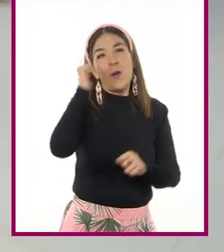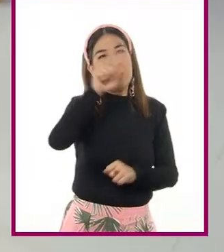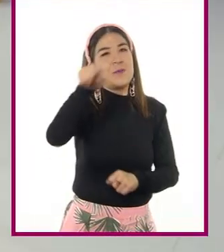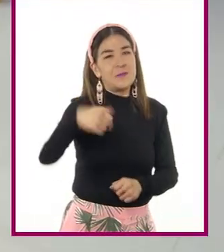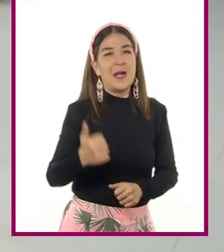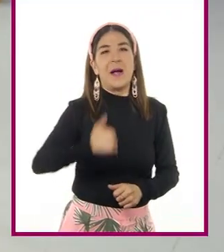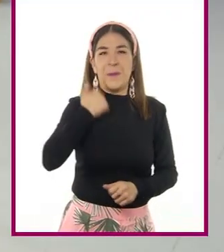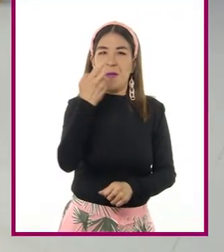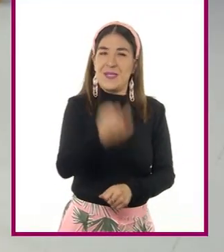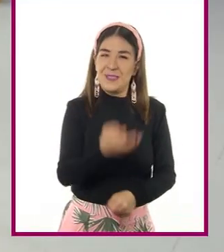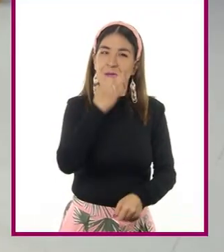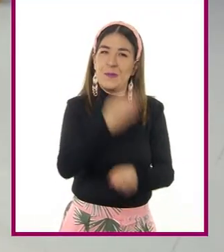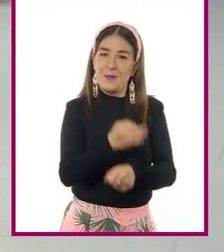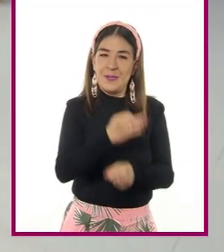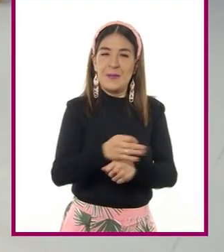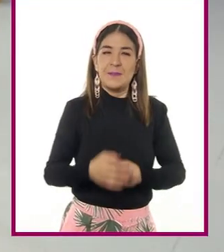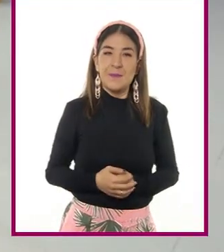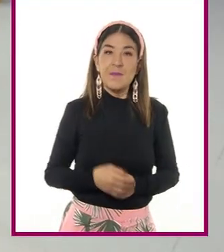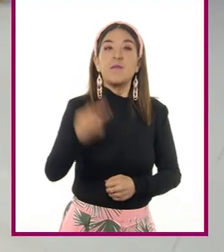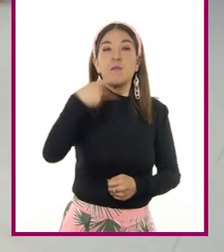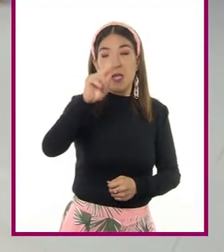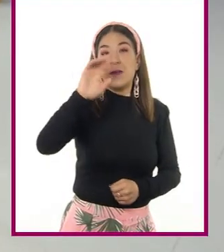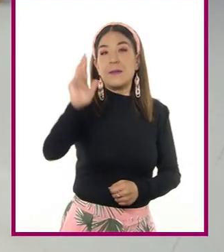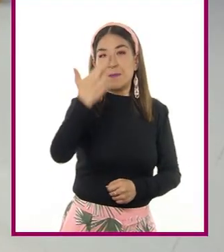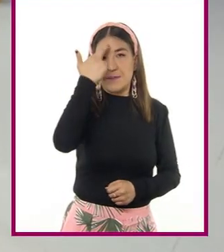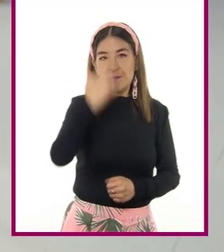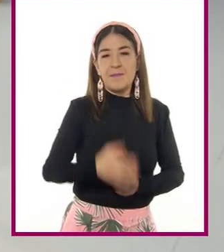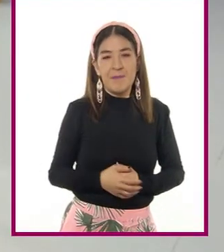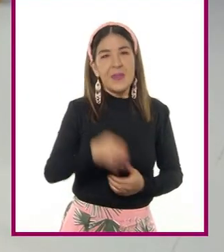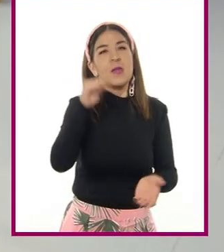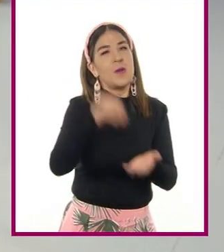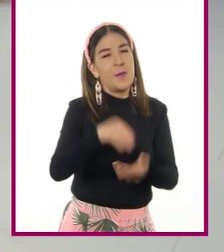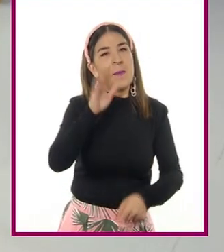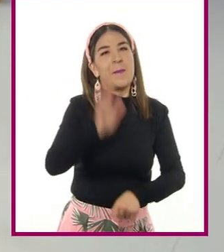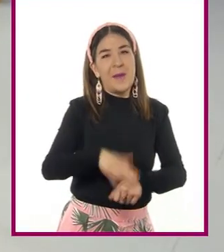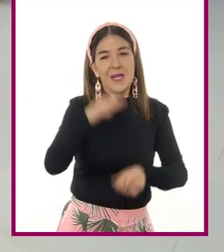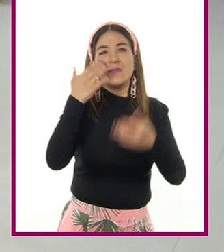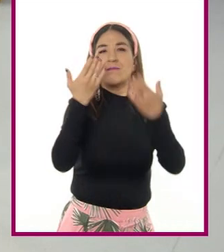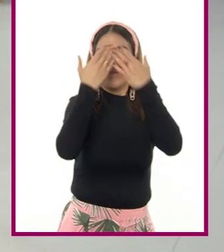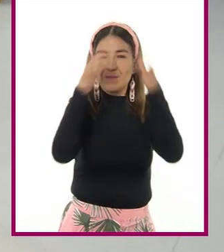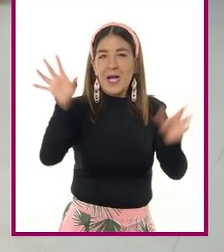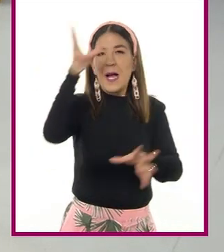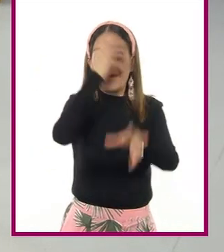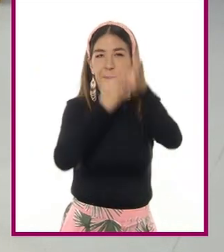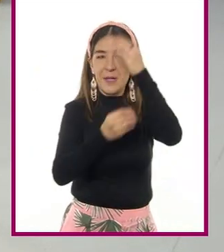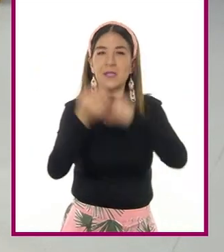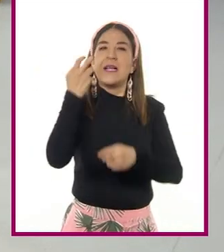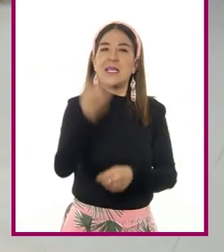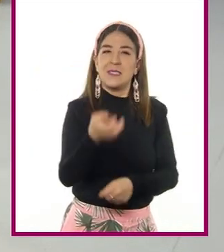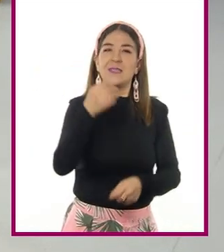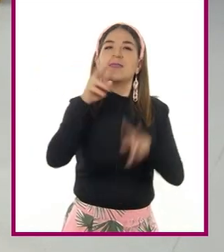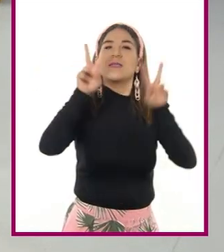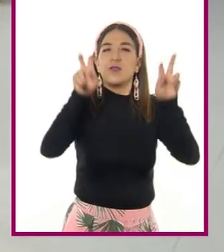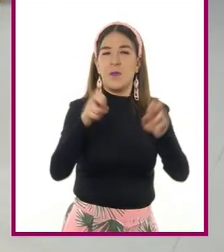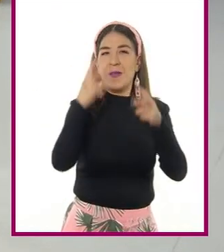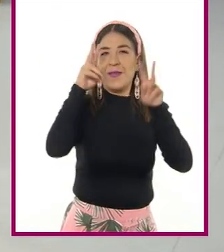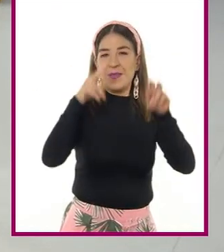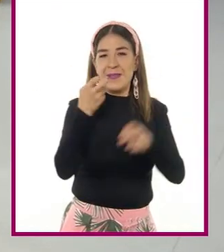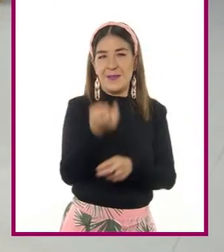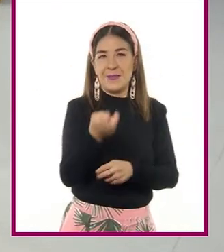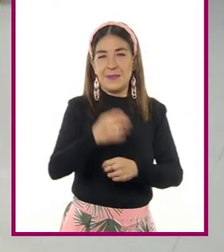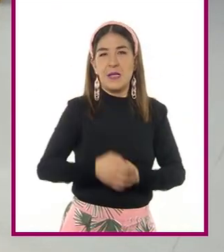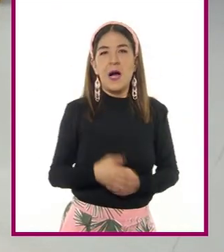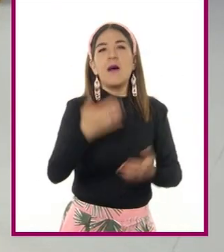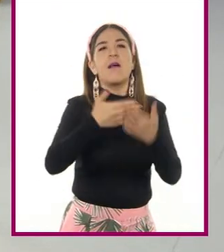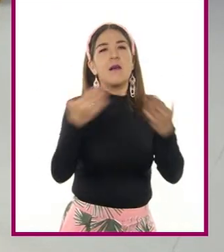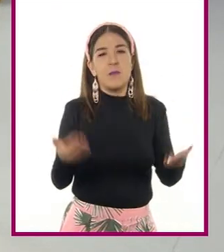provechosa para todos ustedes, pero les recuerdo que aún nos queda mucho más por aprender sobre este tema.